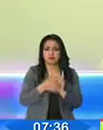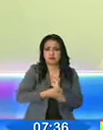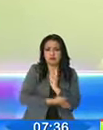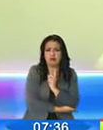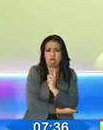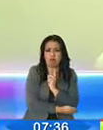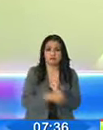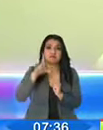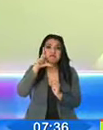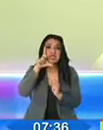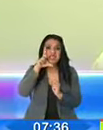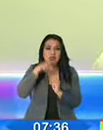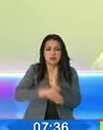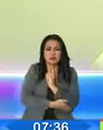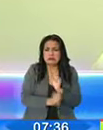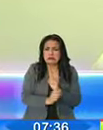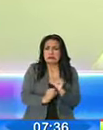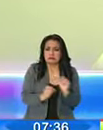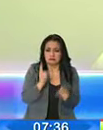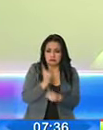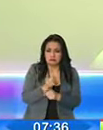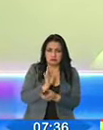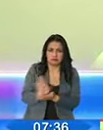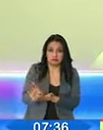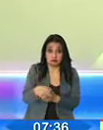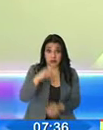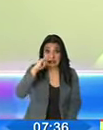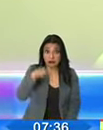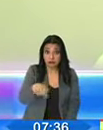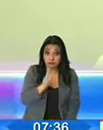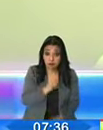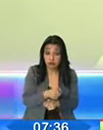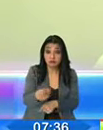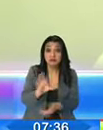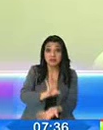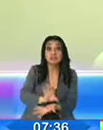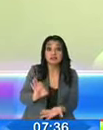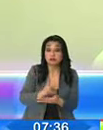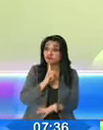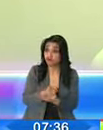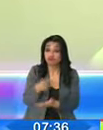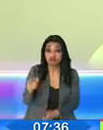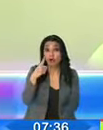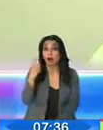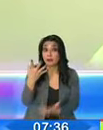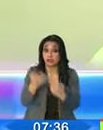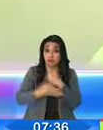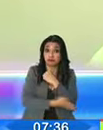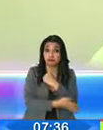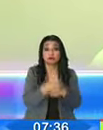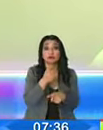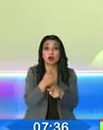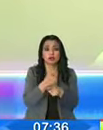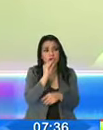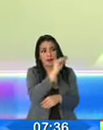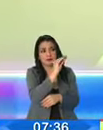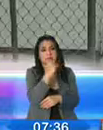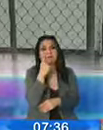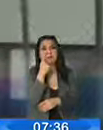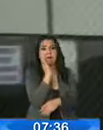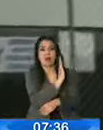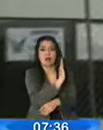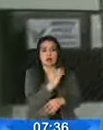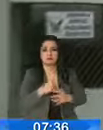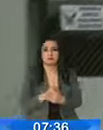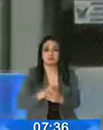íntimas. Esto corrobora también el niño que estuvo presente en el lugar y por esta razón dieron alerta al padre. La niña